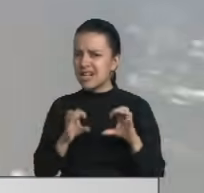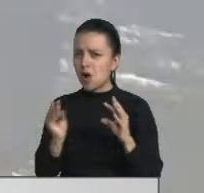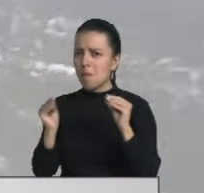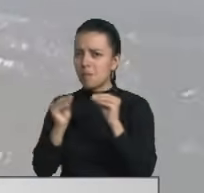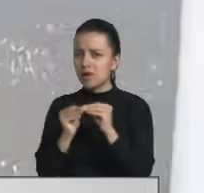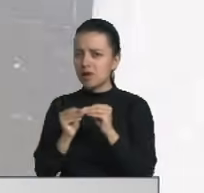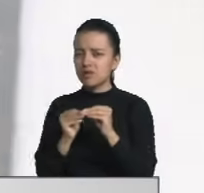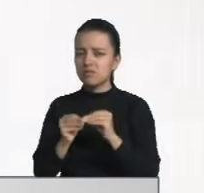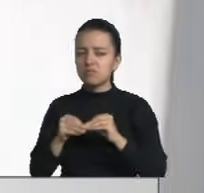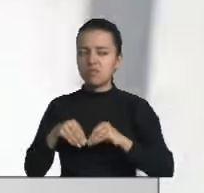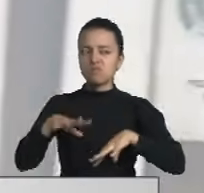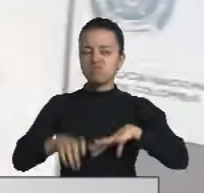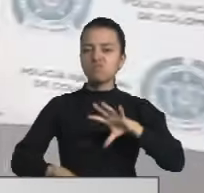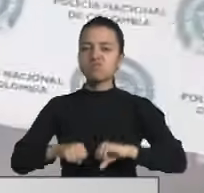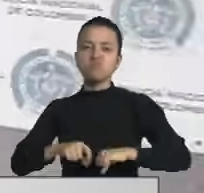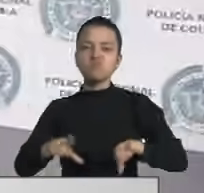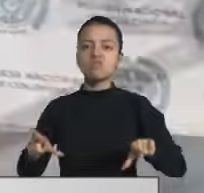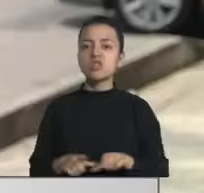por invasión de tierras.